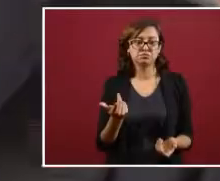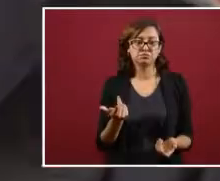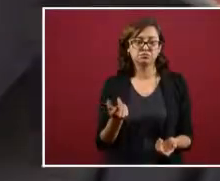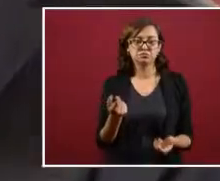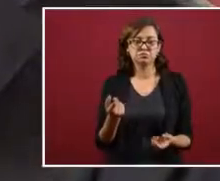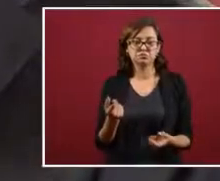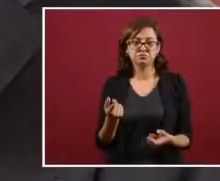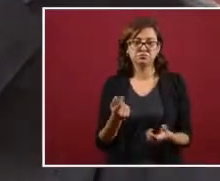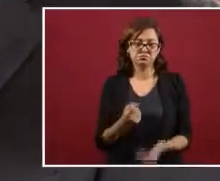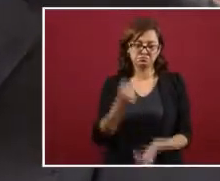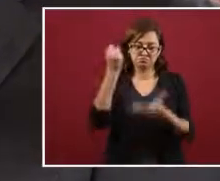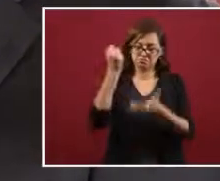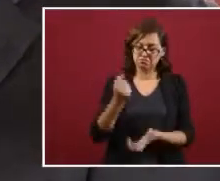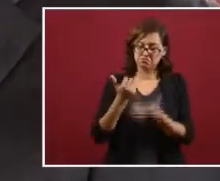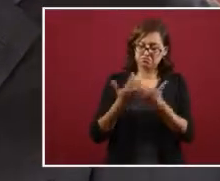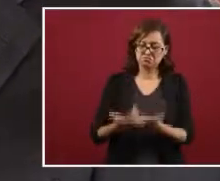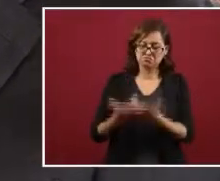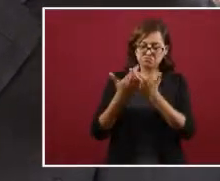públicas sanas,